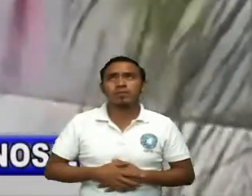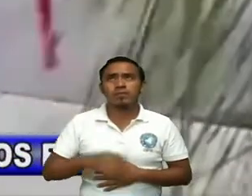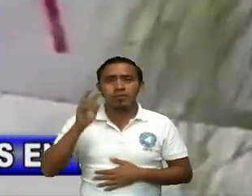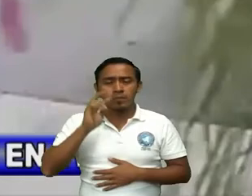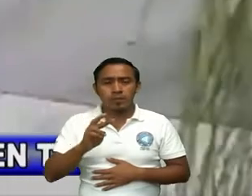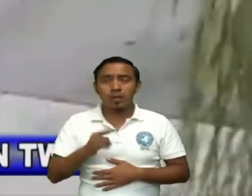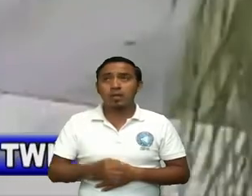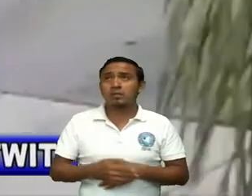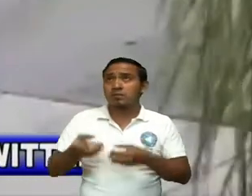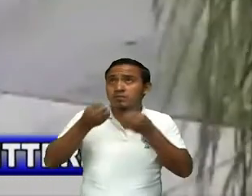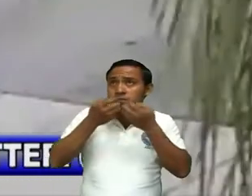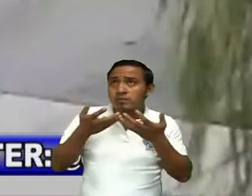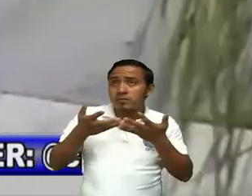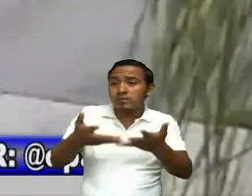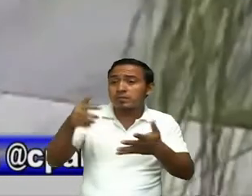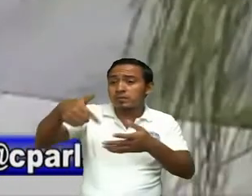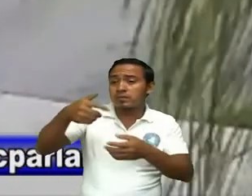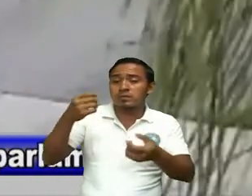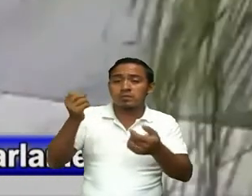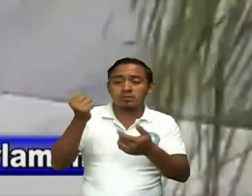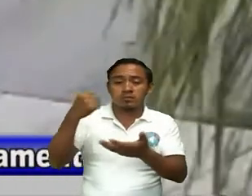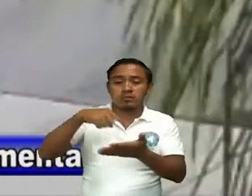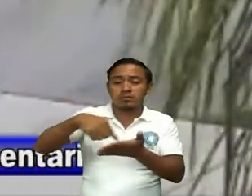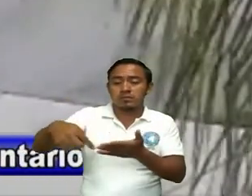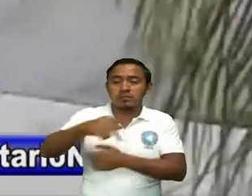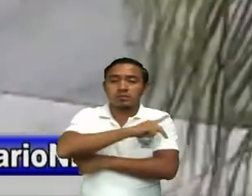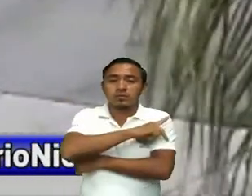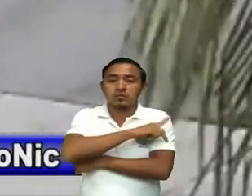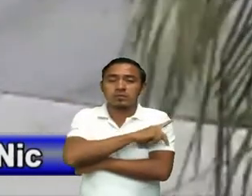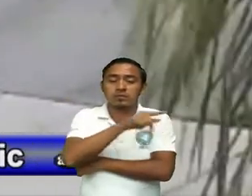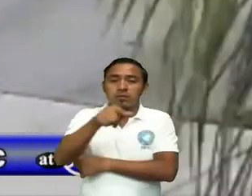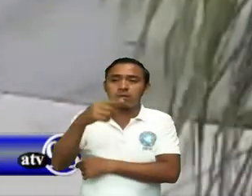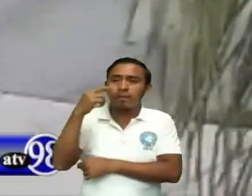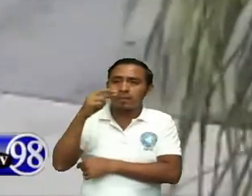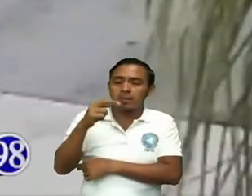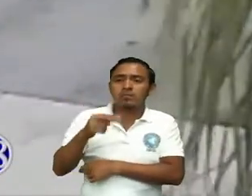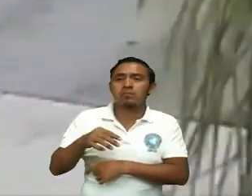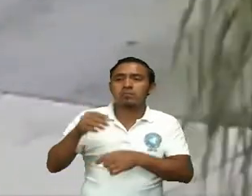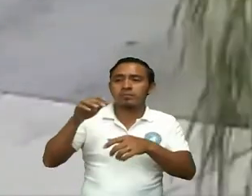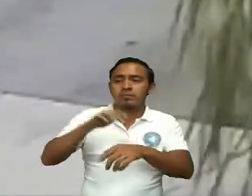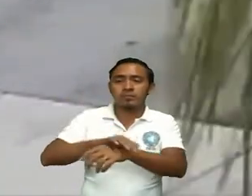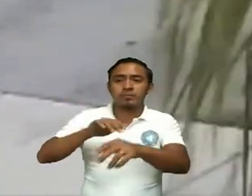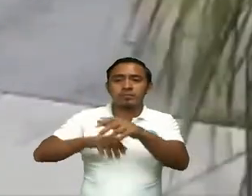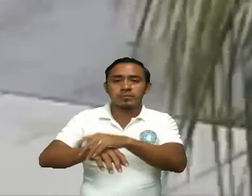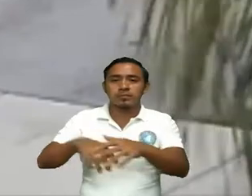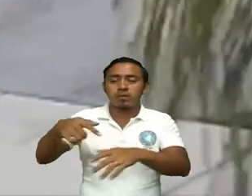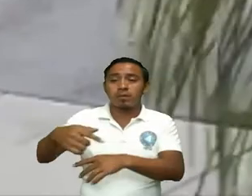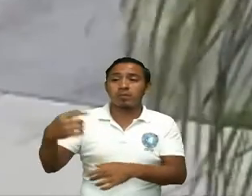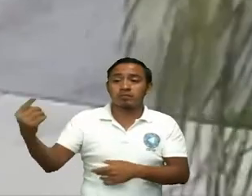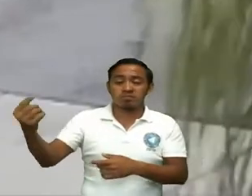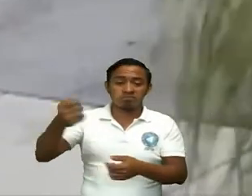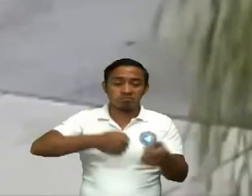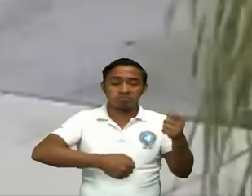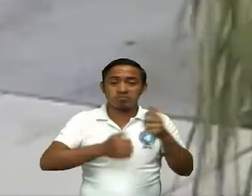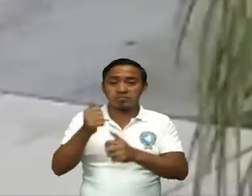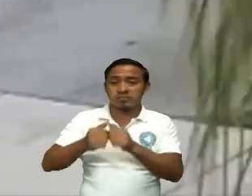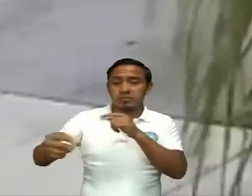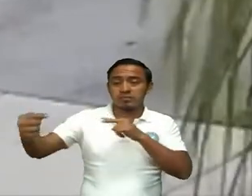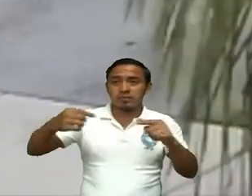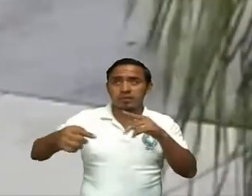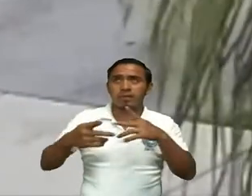imágenes han sido publicadas esta semana por la policía local en su intento por localizar al sospechoso de la agresión. Sin